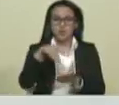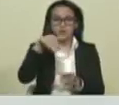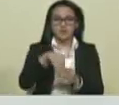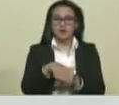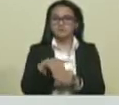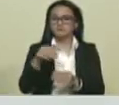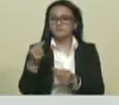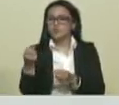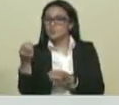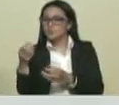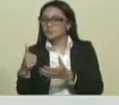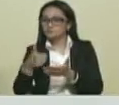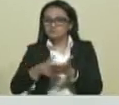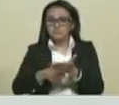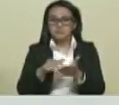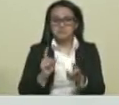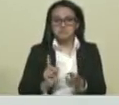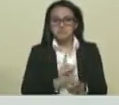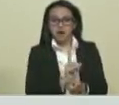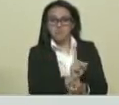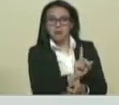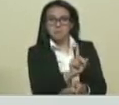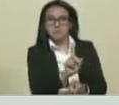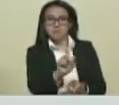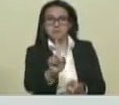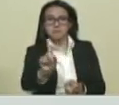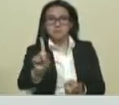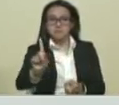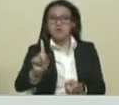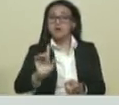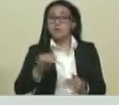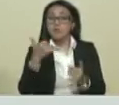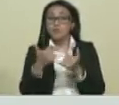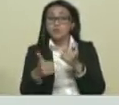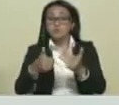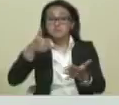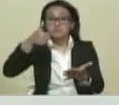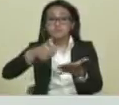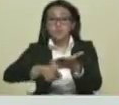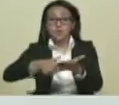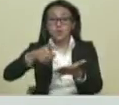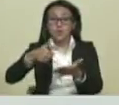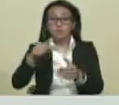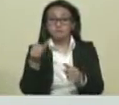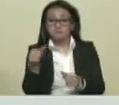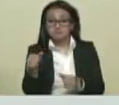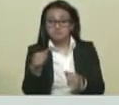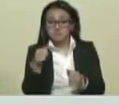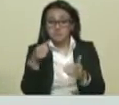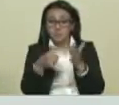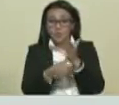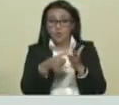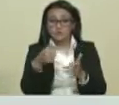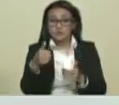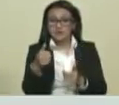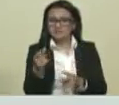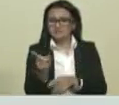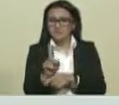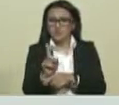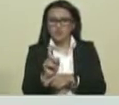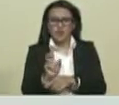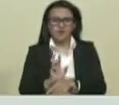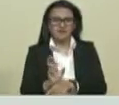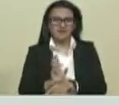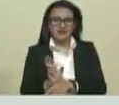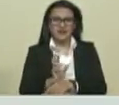registran, pasan por sus estaciones y frente a la máquina son apenas segundos. Es decir, que este es un acto de